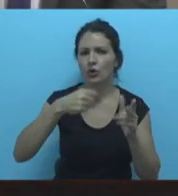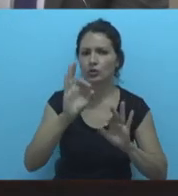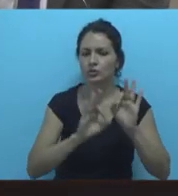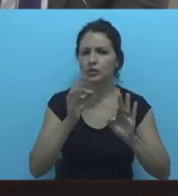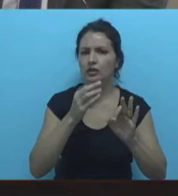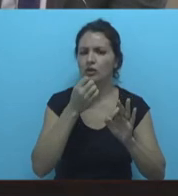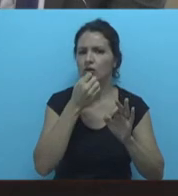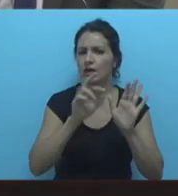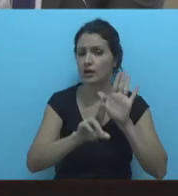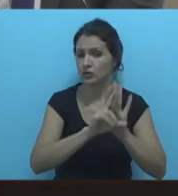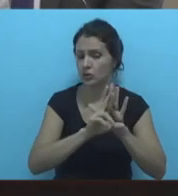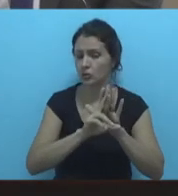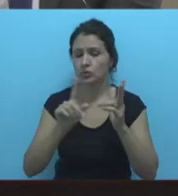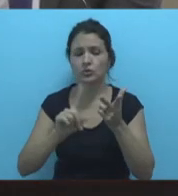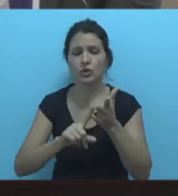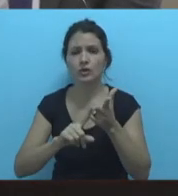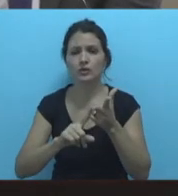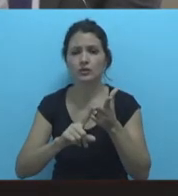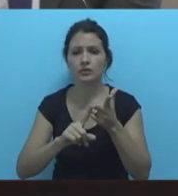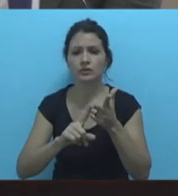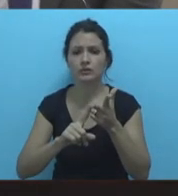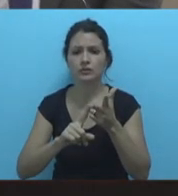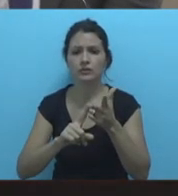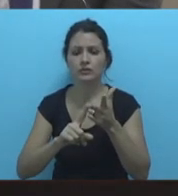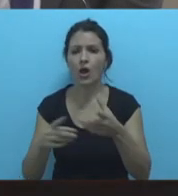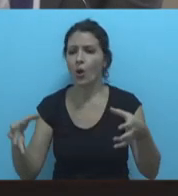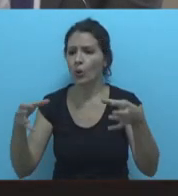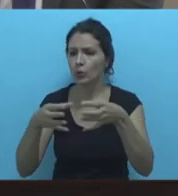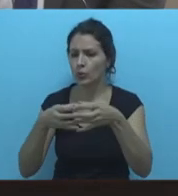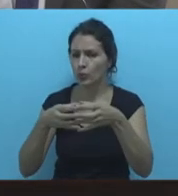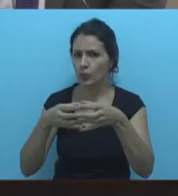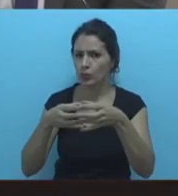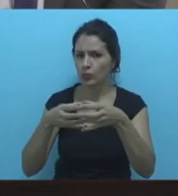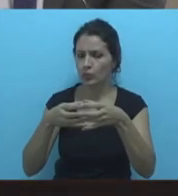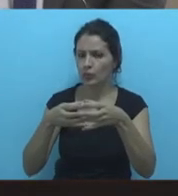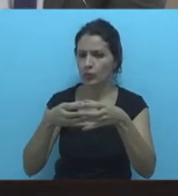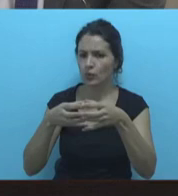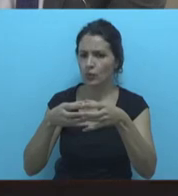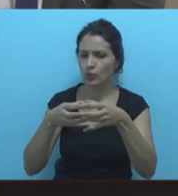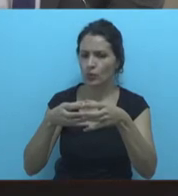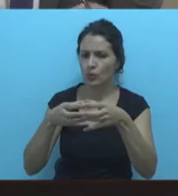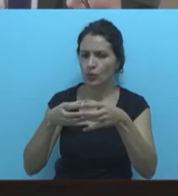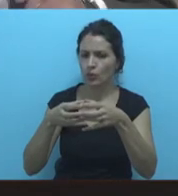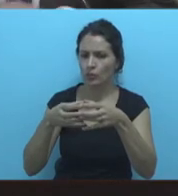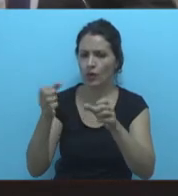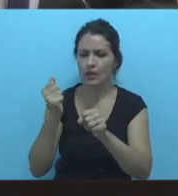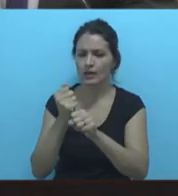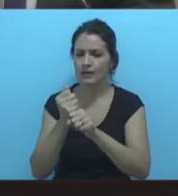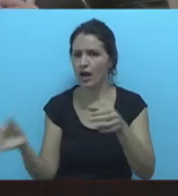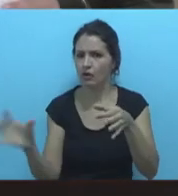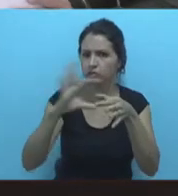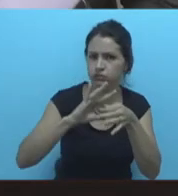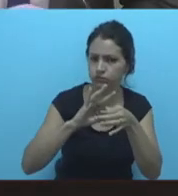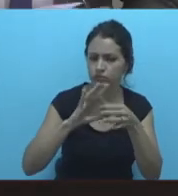Proyecto de resolución. La Cámara de Diputados de la provincia resuelve afectar en comisión de servicio los agentes que se detallan en el anexo único